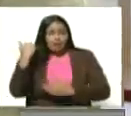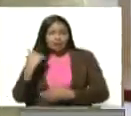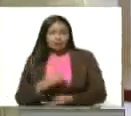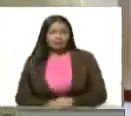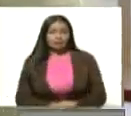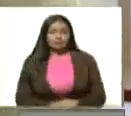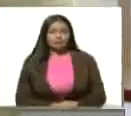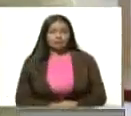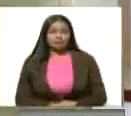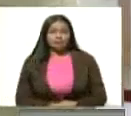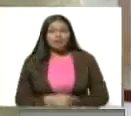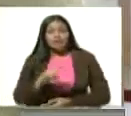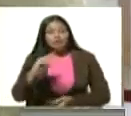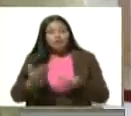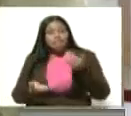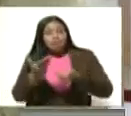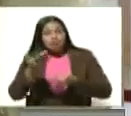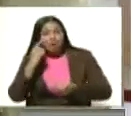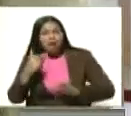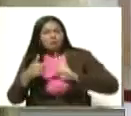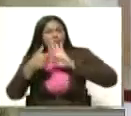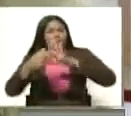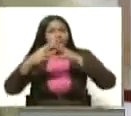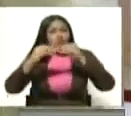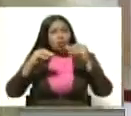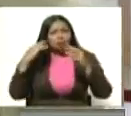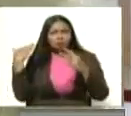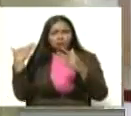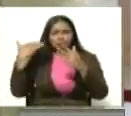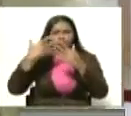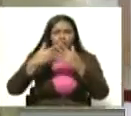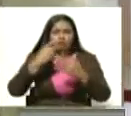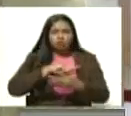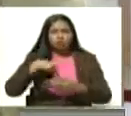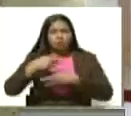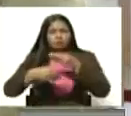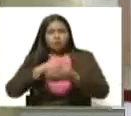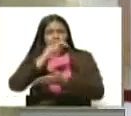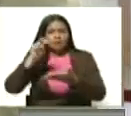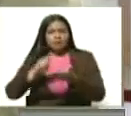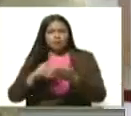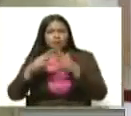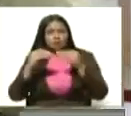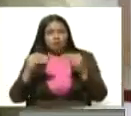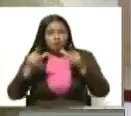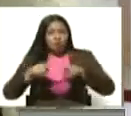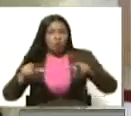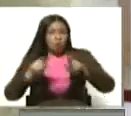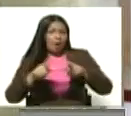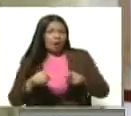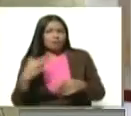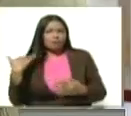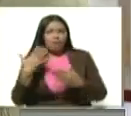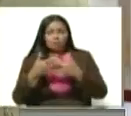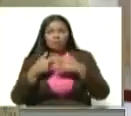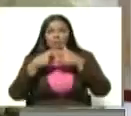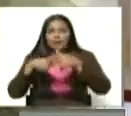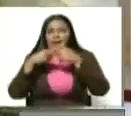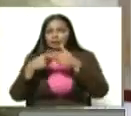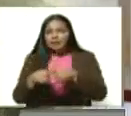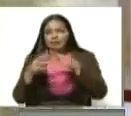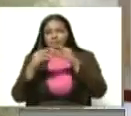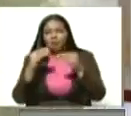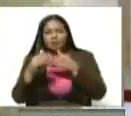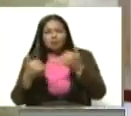sido o es bien importante señalar todo el recorrido que hacemos a nivel nacional por todas las regiones, llevando talleres en cuanto a